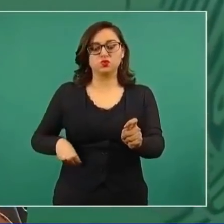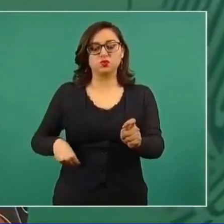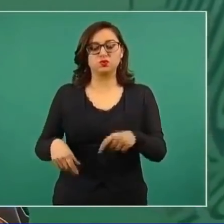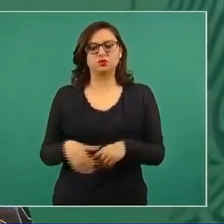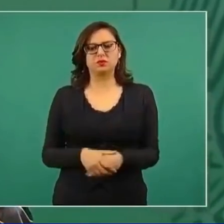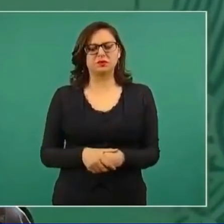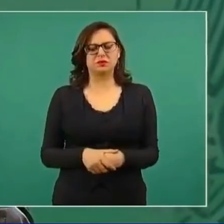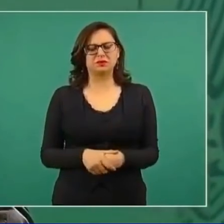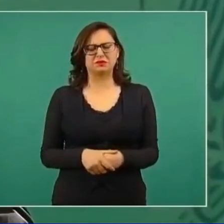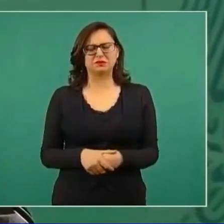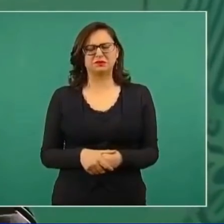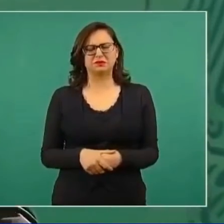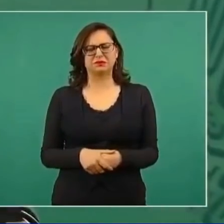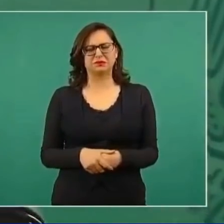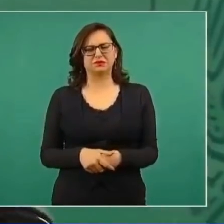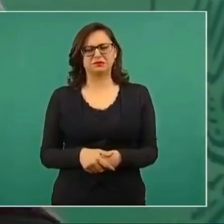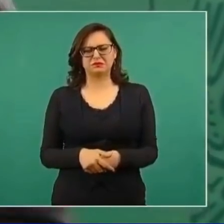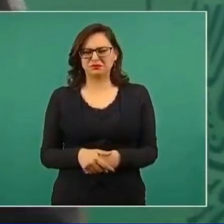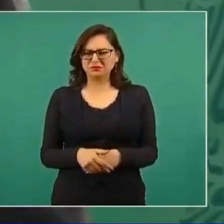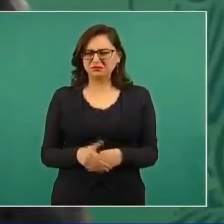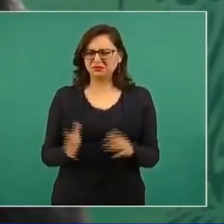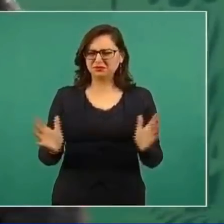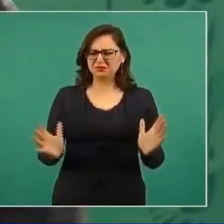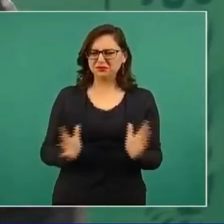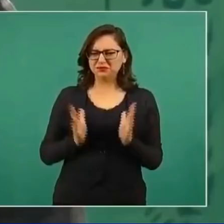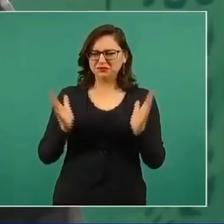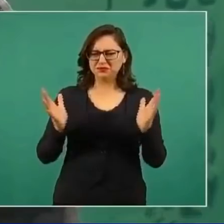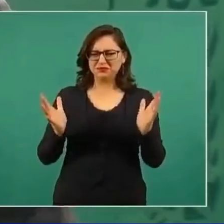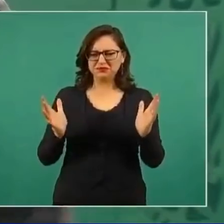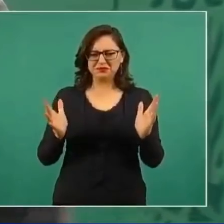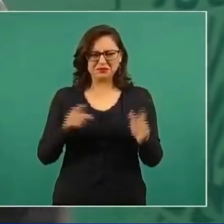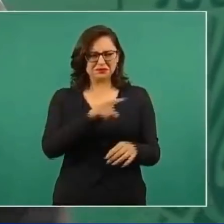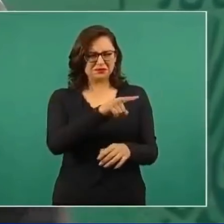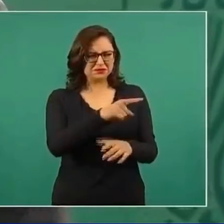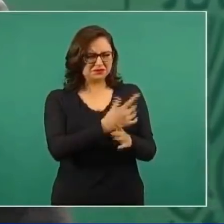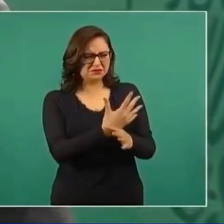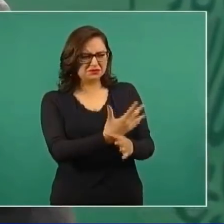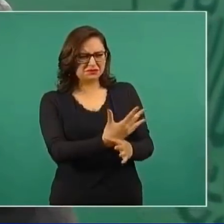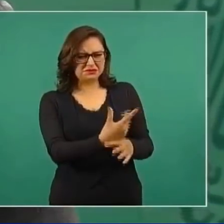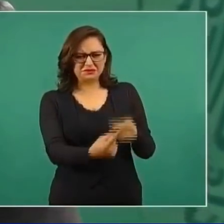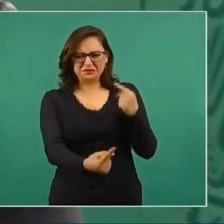¿A qué les sabe esto?